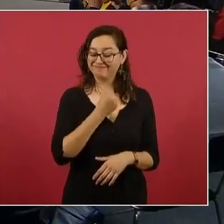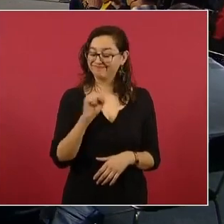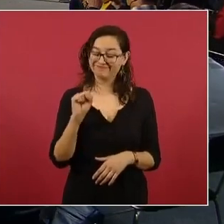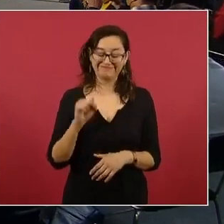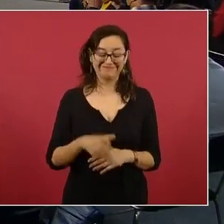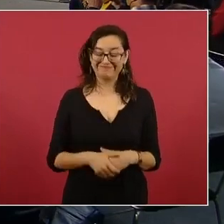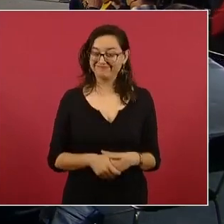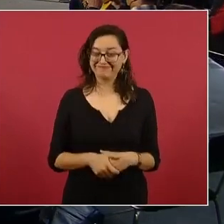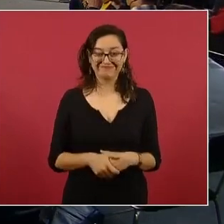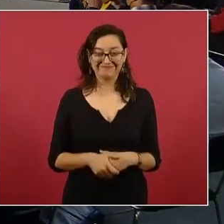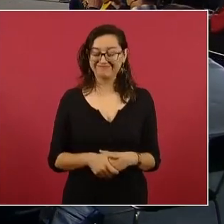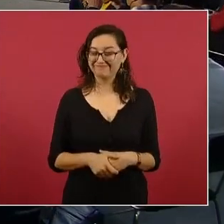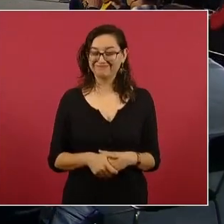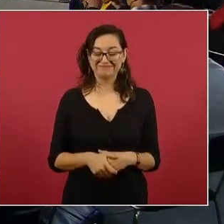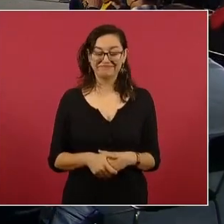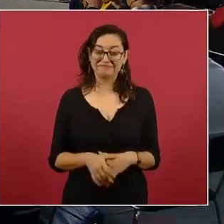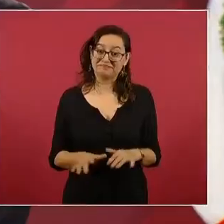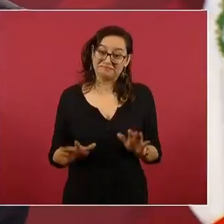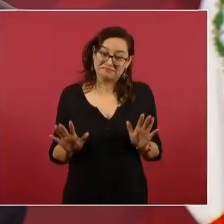Digo,